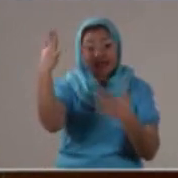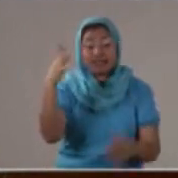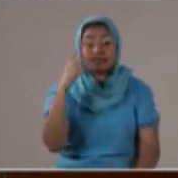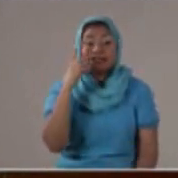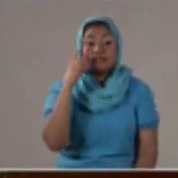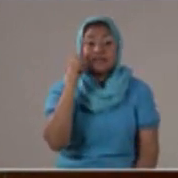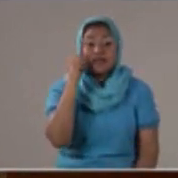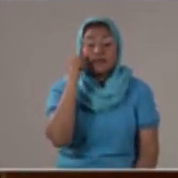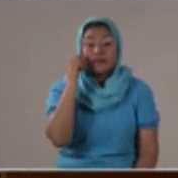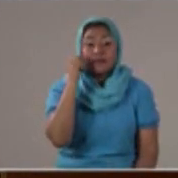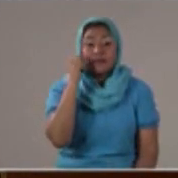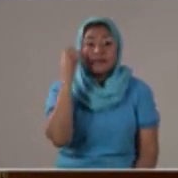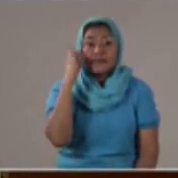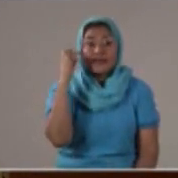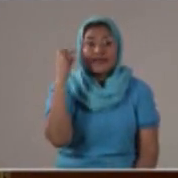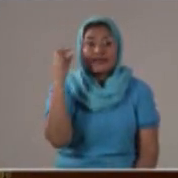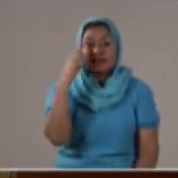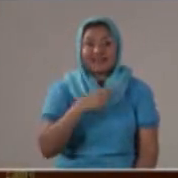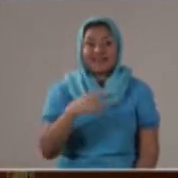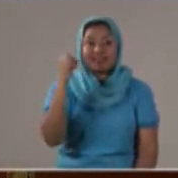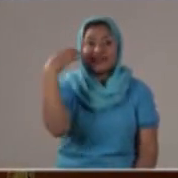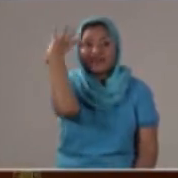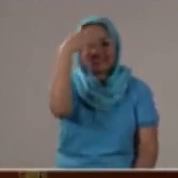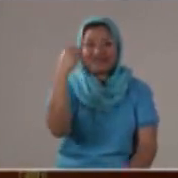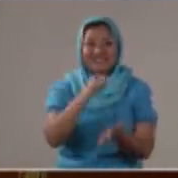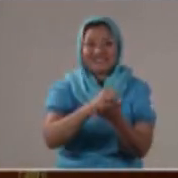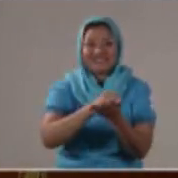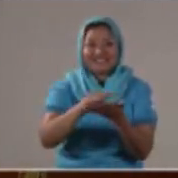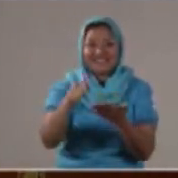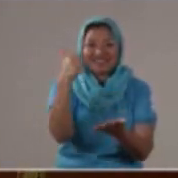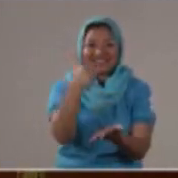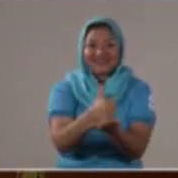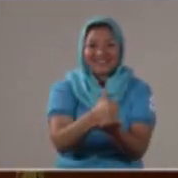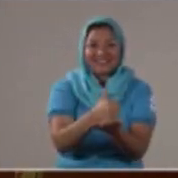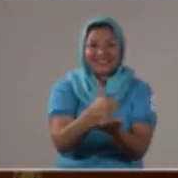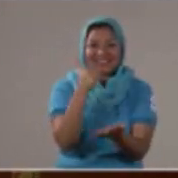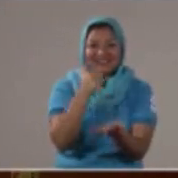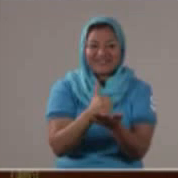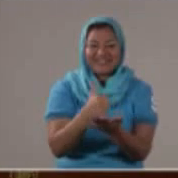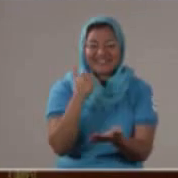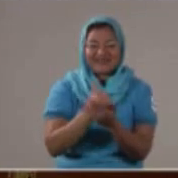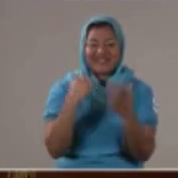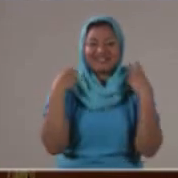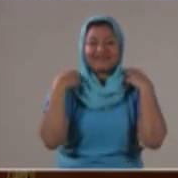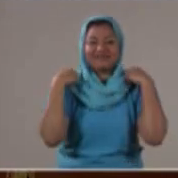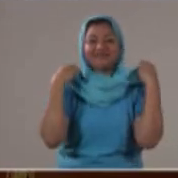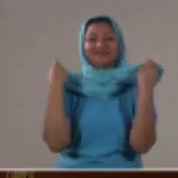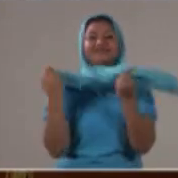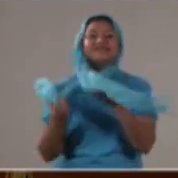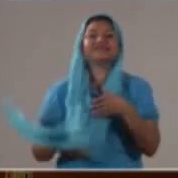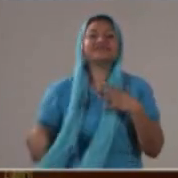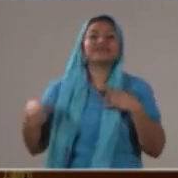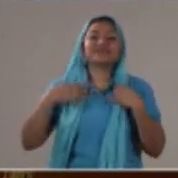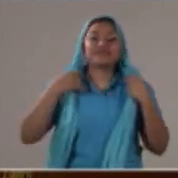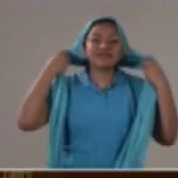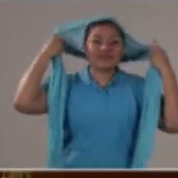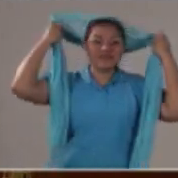Hijo. Y gracias, Espíritu Santo. Amén, amén y amén. Gloria a Dios. Denle ese aplauso al